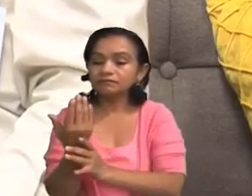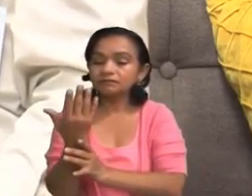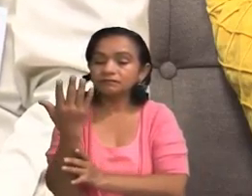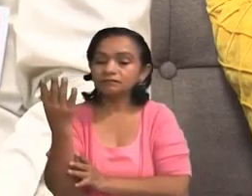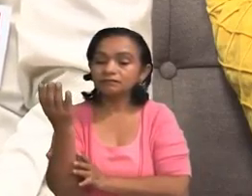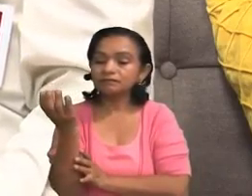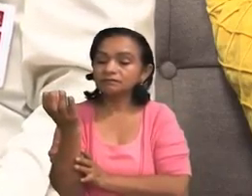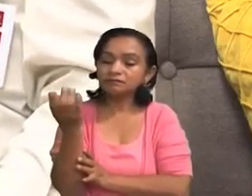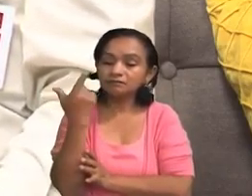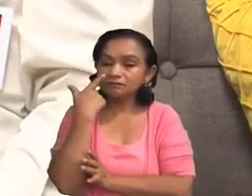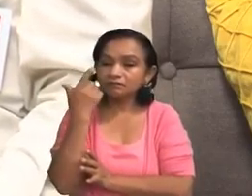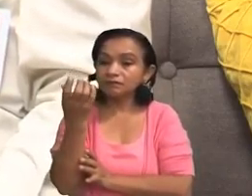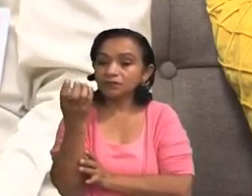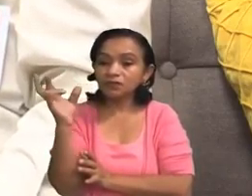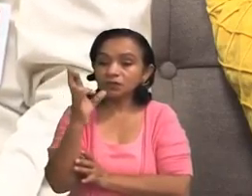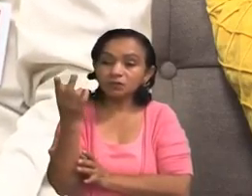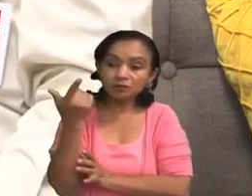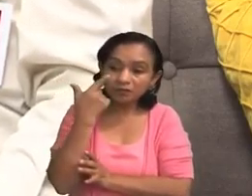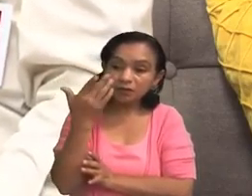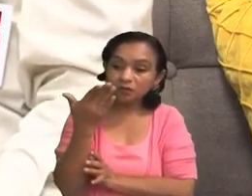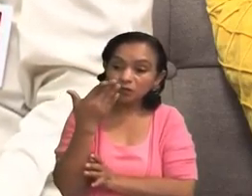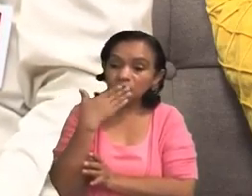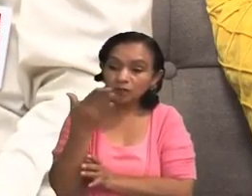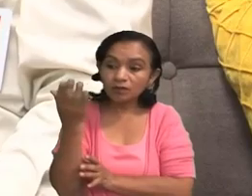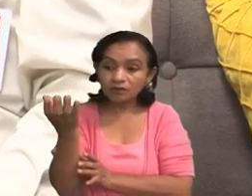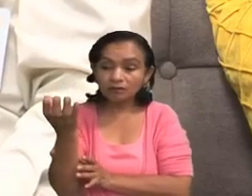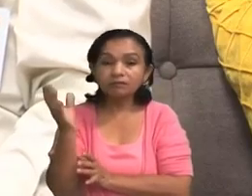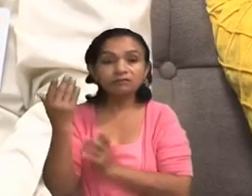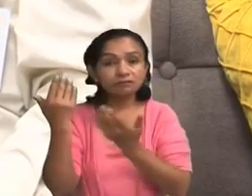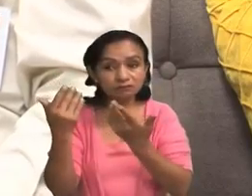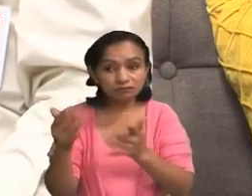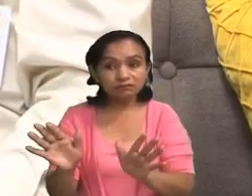bioinsumo en el cultivo de tomate. Ya hemos,